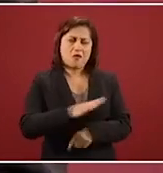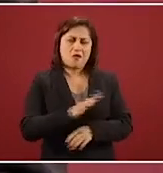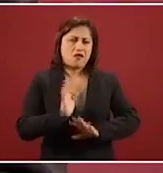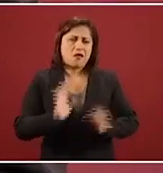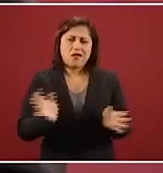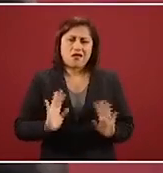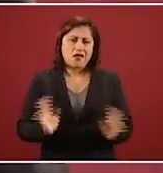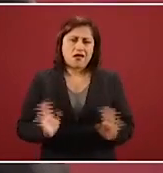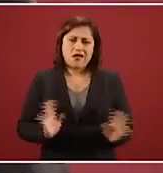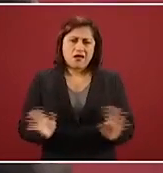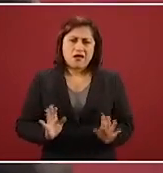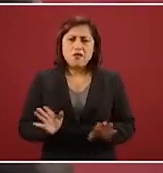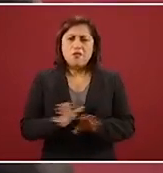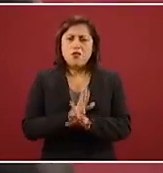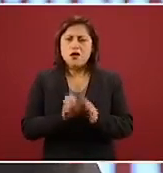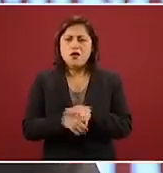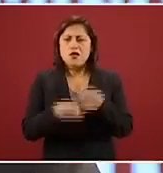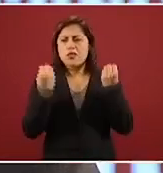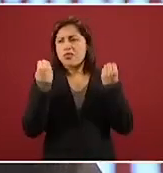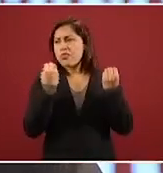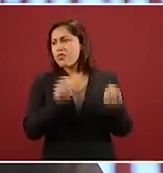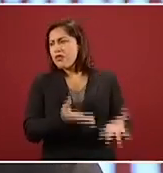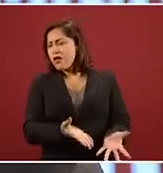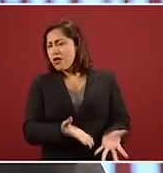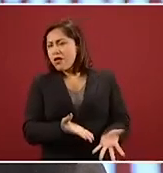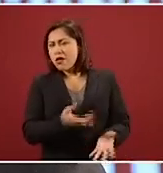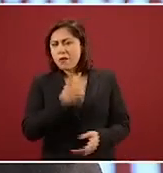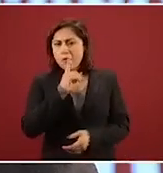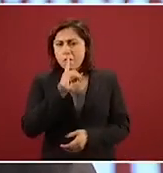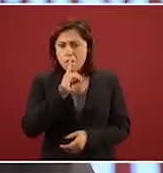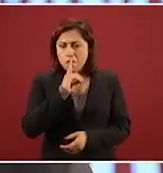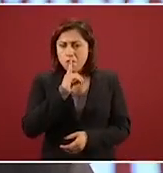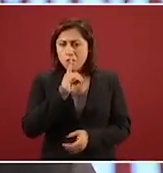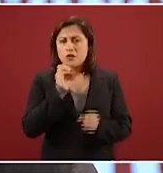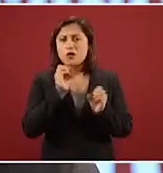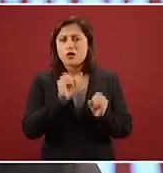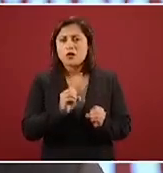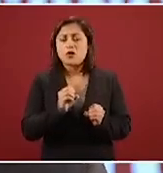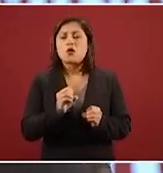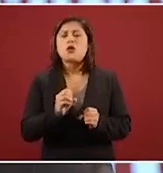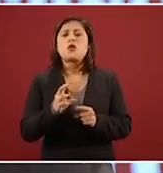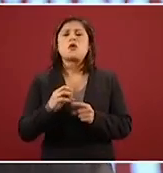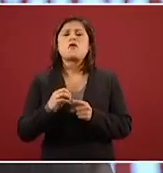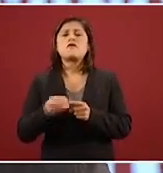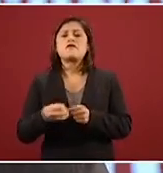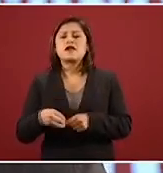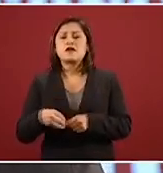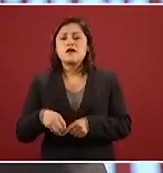migajas, de dádivas, el repartir frijol con gorgojo